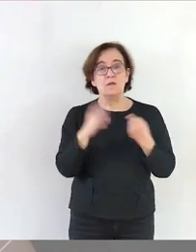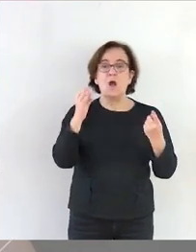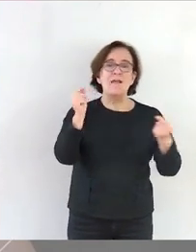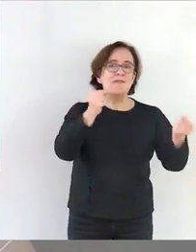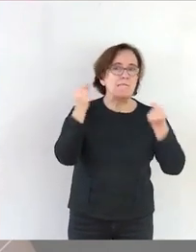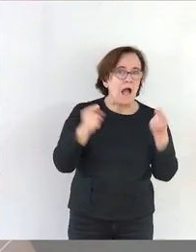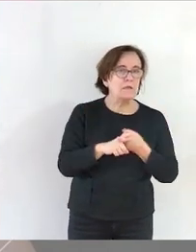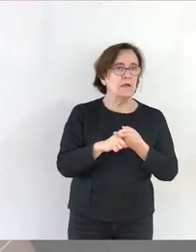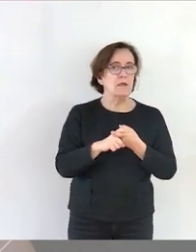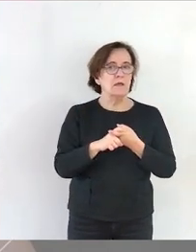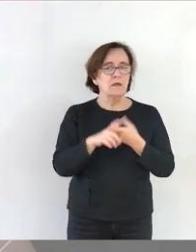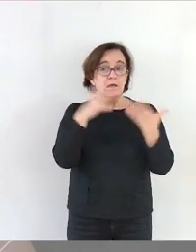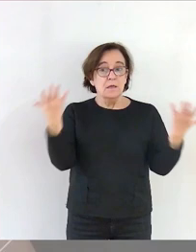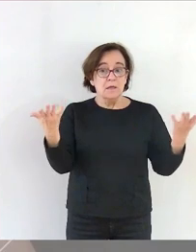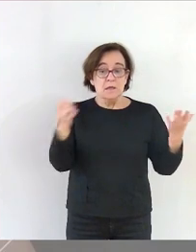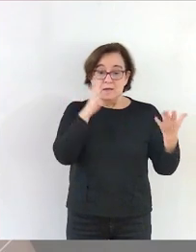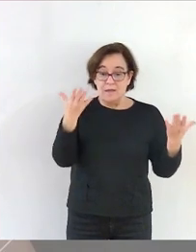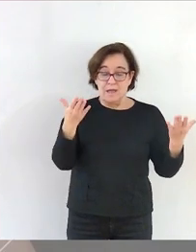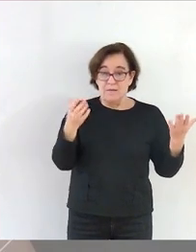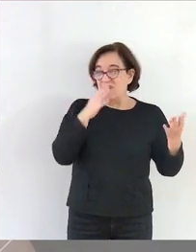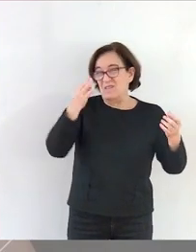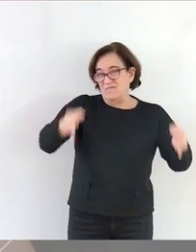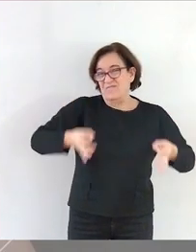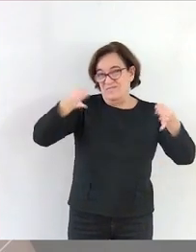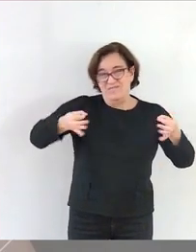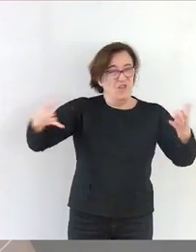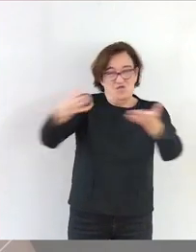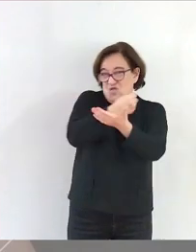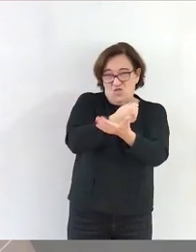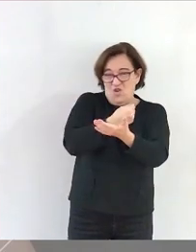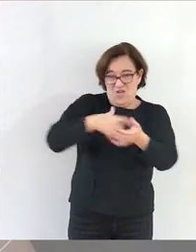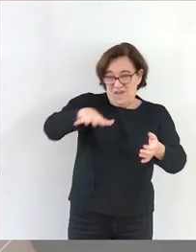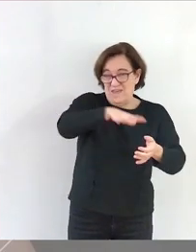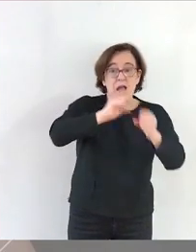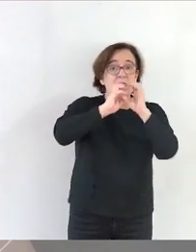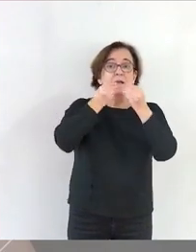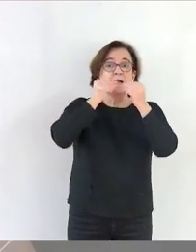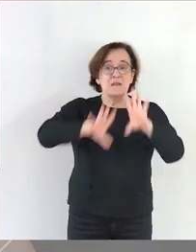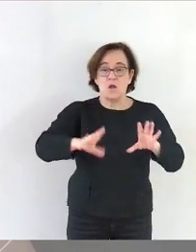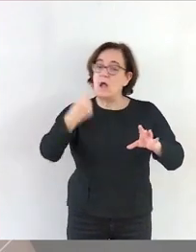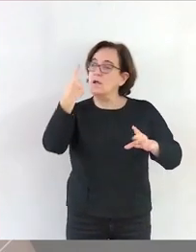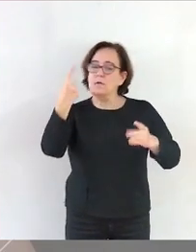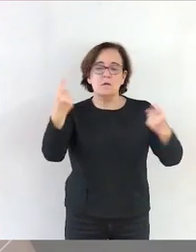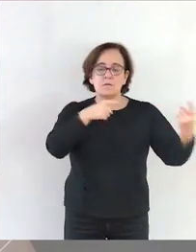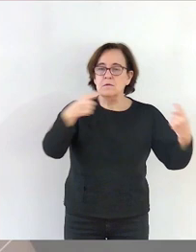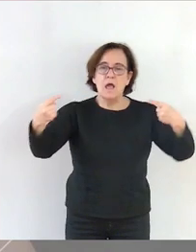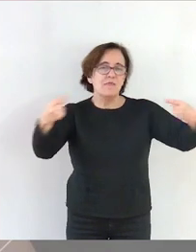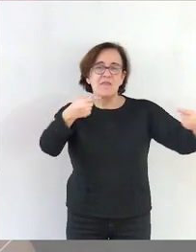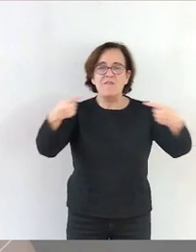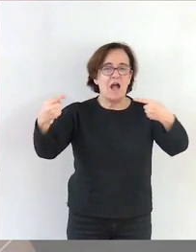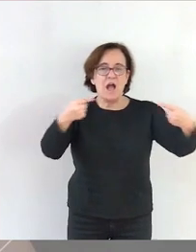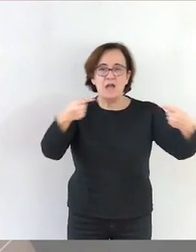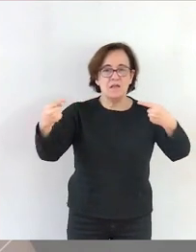debate que el gran elefante blanco en la habitación de todas las cops de todas las cops de la historia verdad José Manuel uno de los temas que se debate